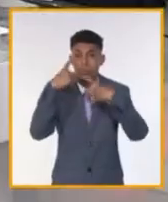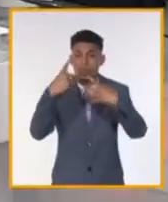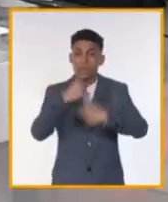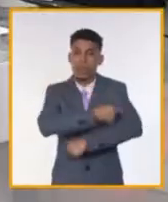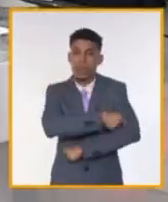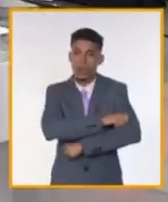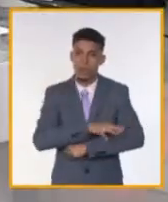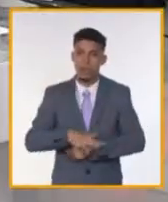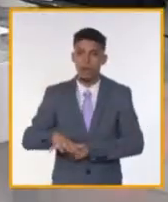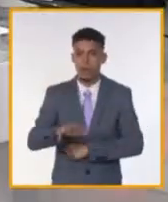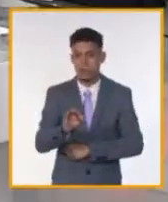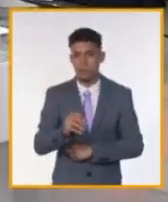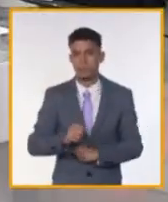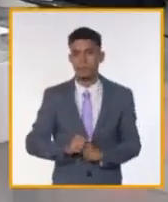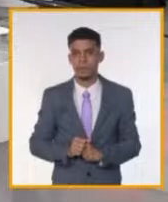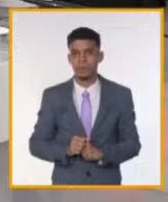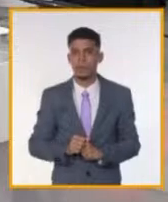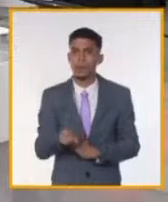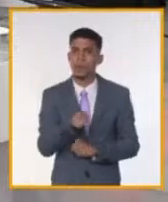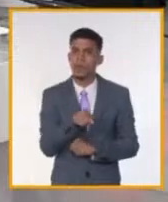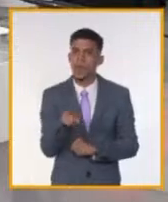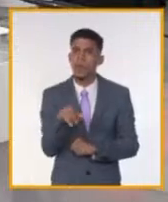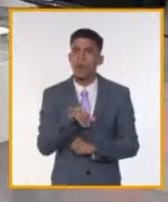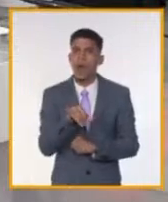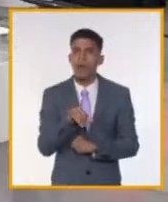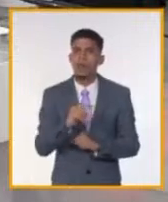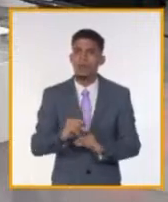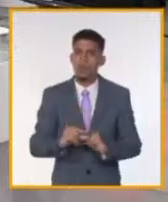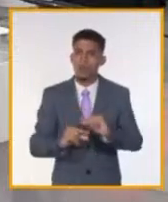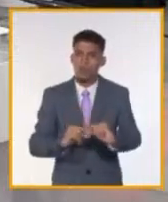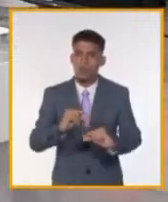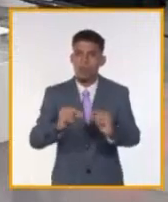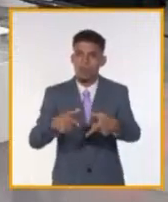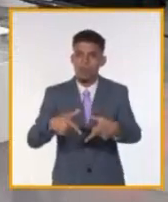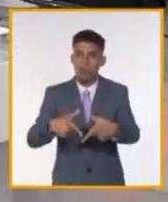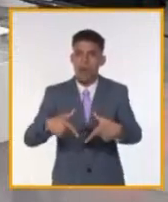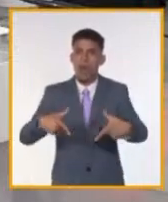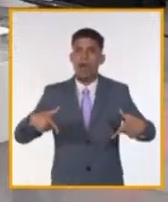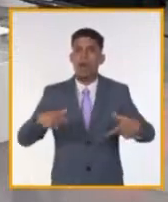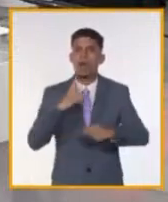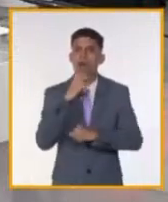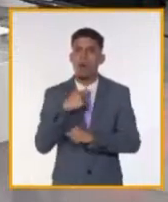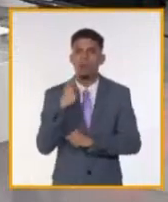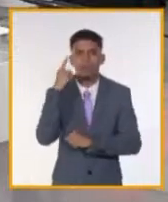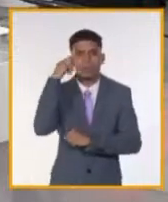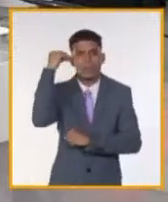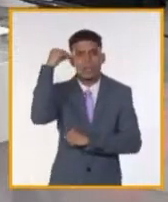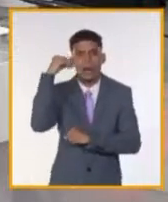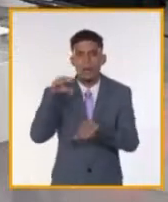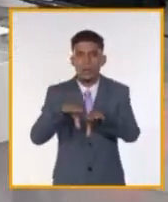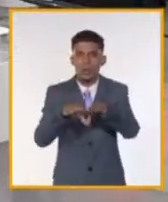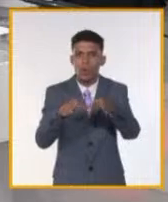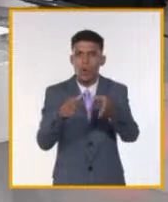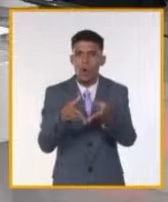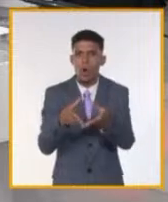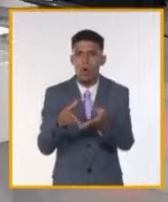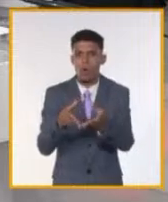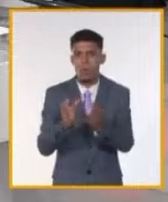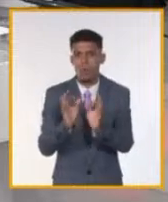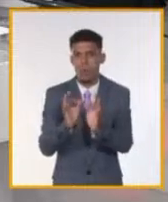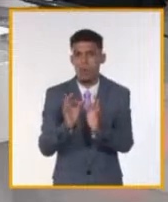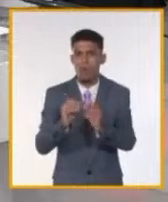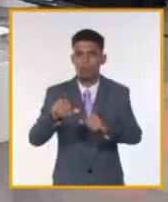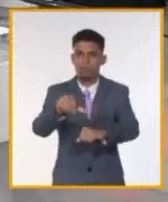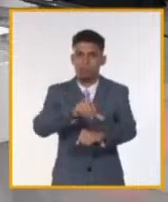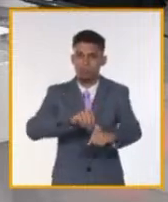preguntar, que tengo entendido que ustedes están en la disposición de ampliar esa posibilidad de acceso al conocimiento, que significa haber obtenido ese producto, por supuesto con